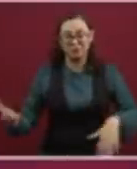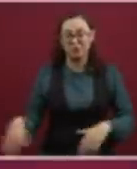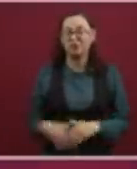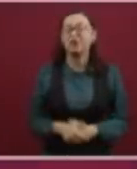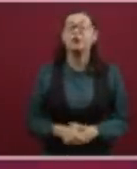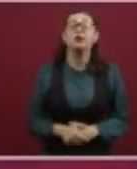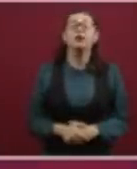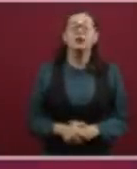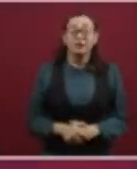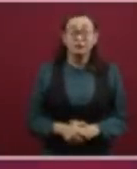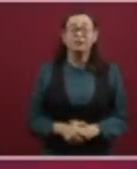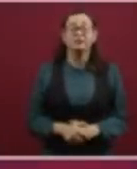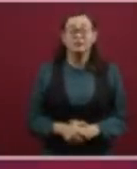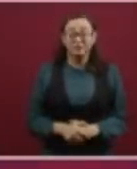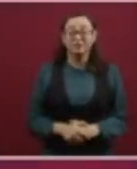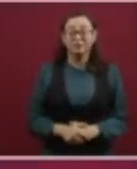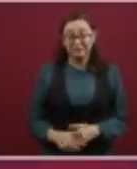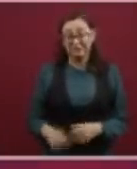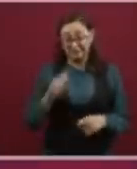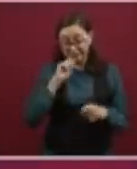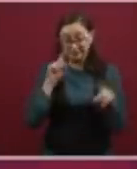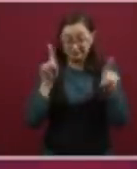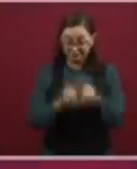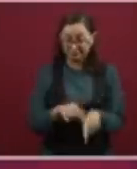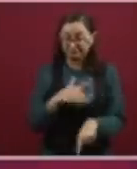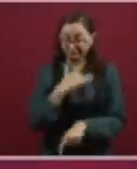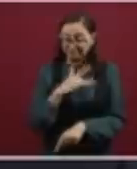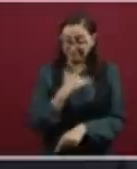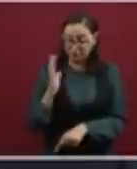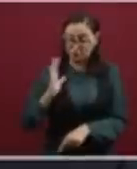poder decirles a ustedes